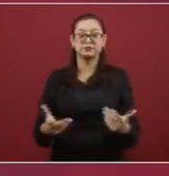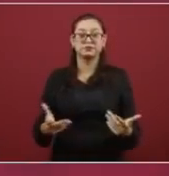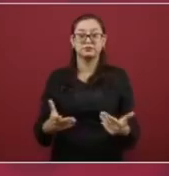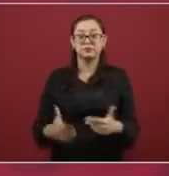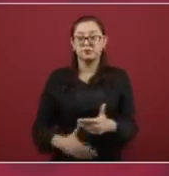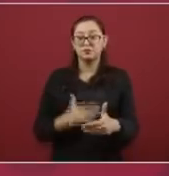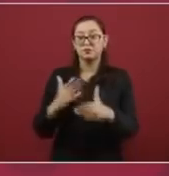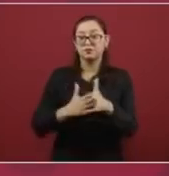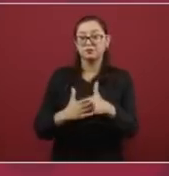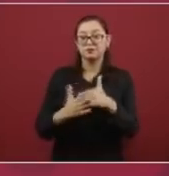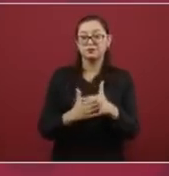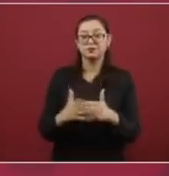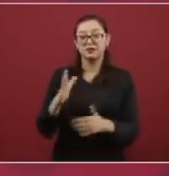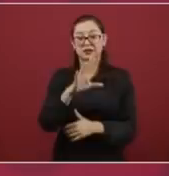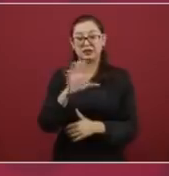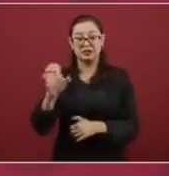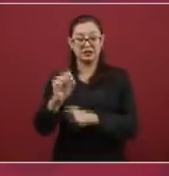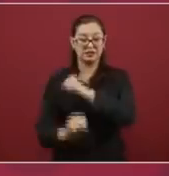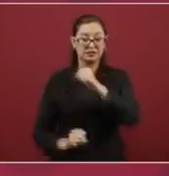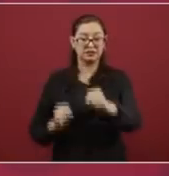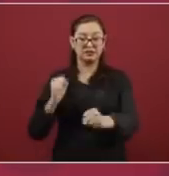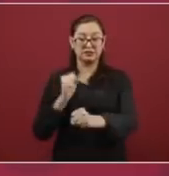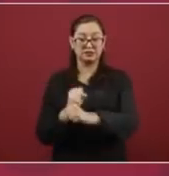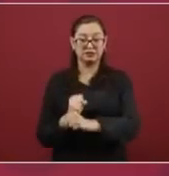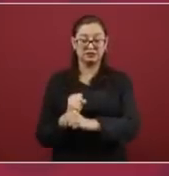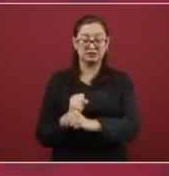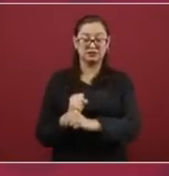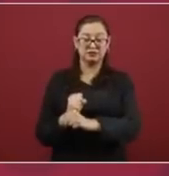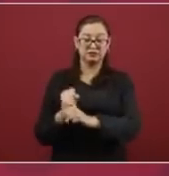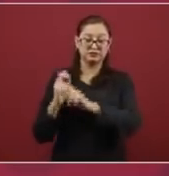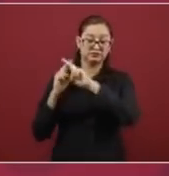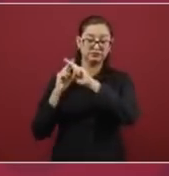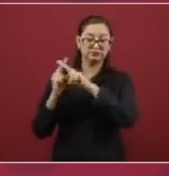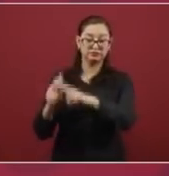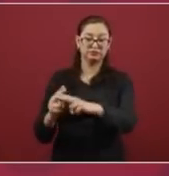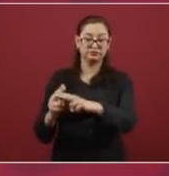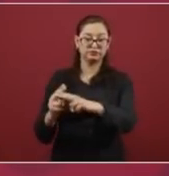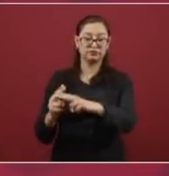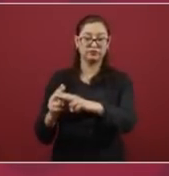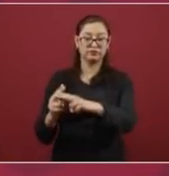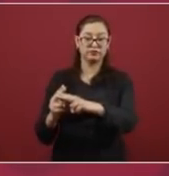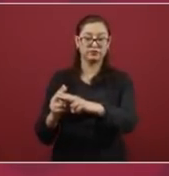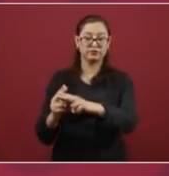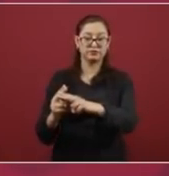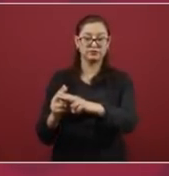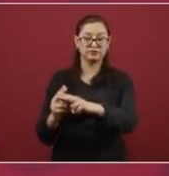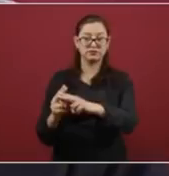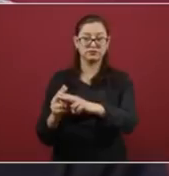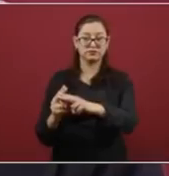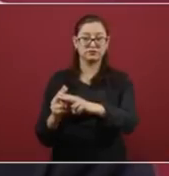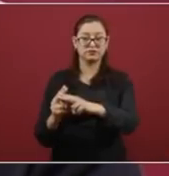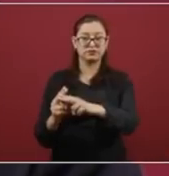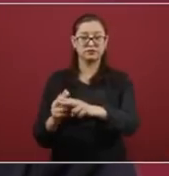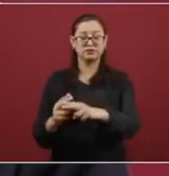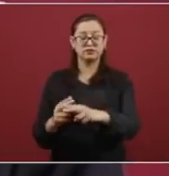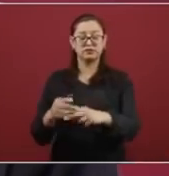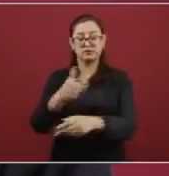Río Colorado, Mexicali, y mañana estará en Tijuana, y desde ahí llevará a cabo su reunión de